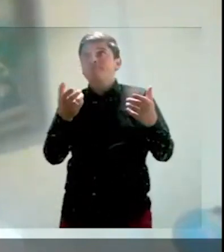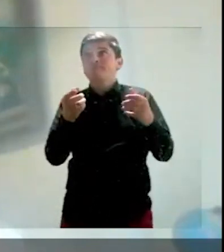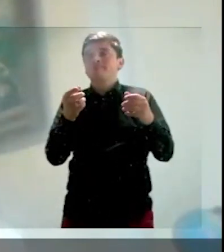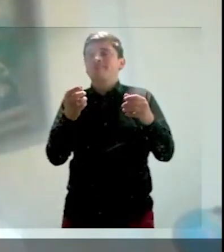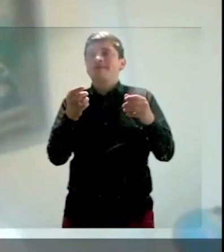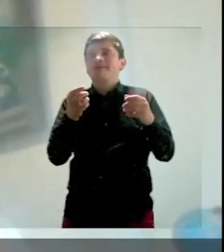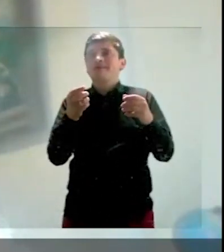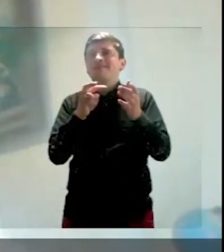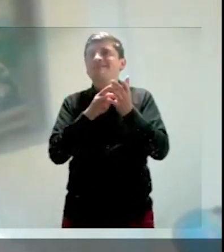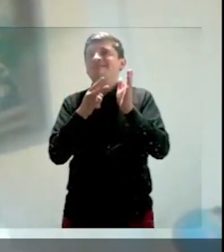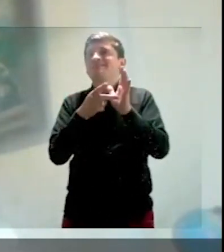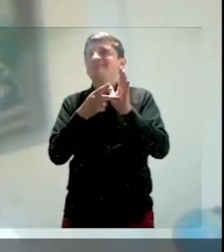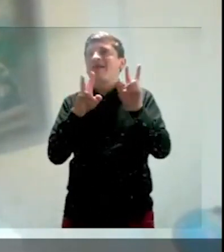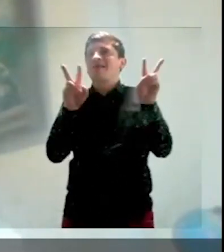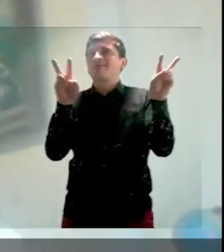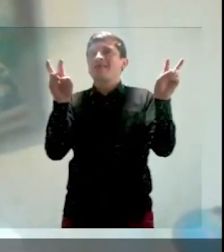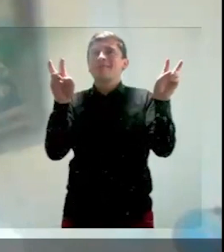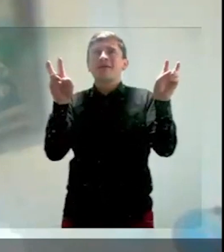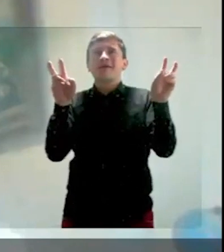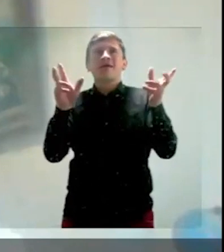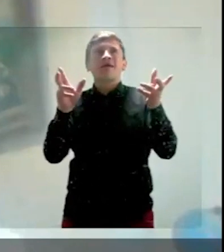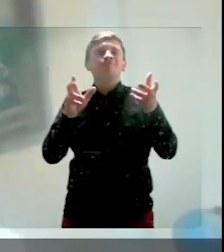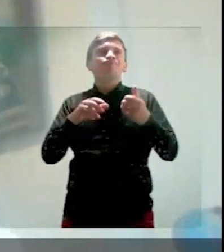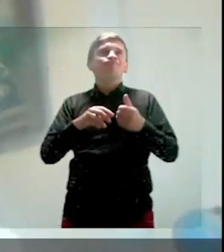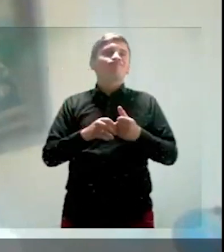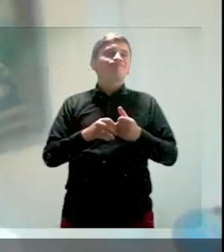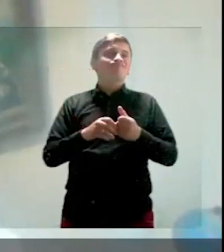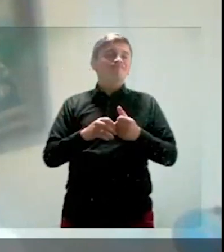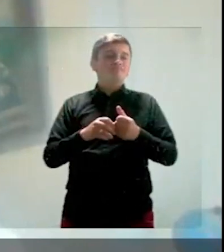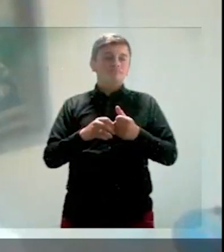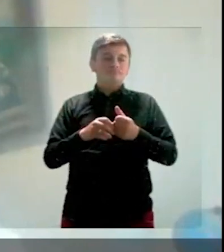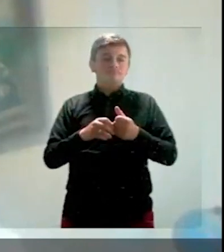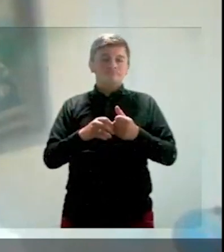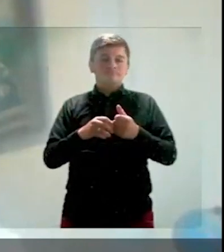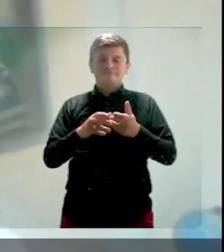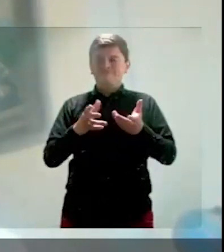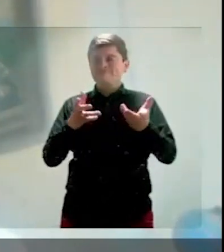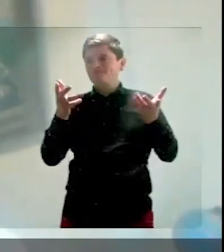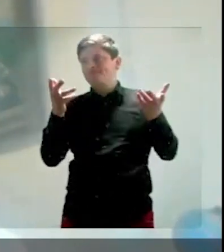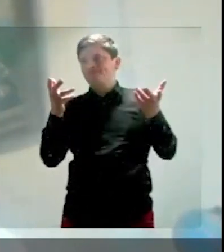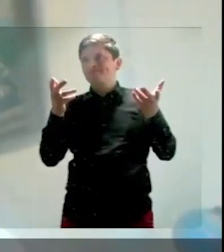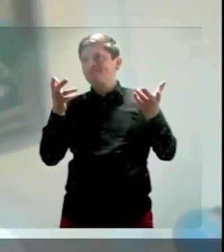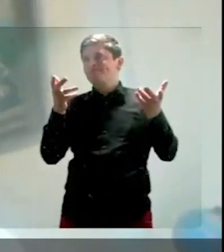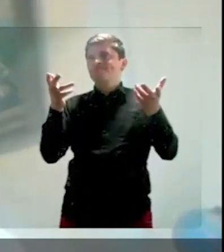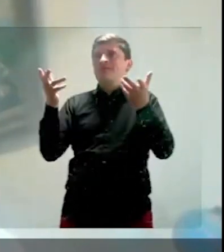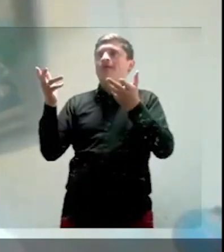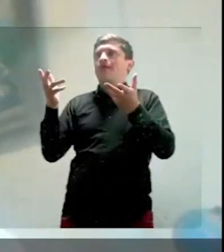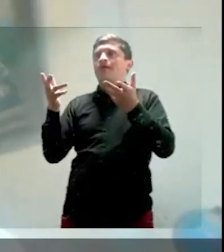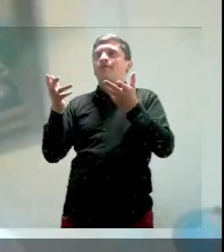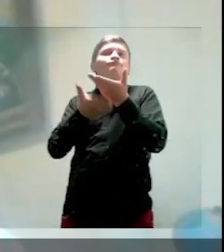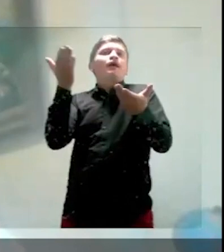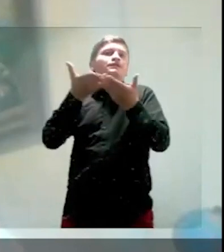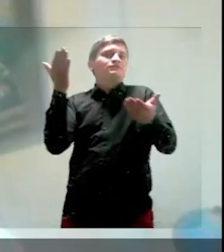no es un tema que esté digamos, a la